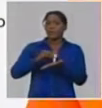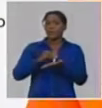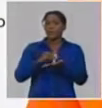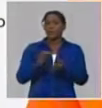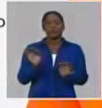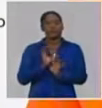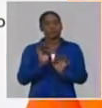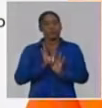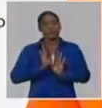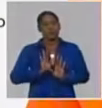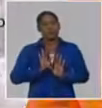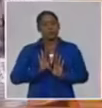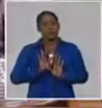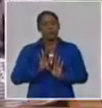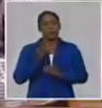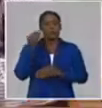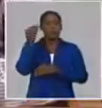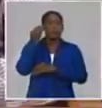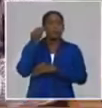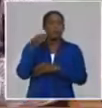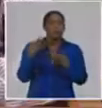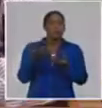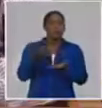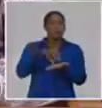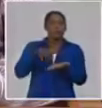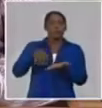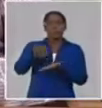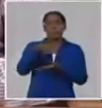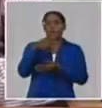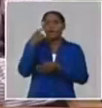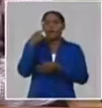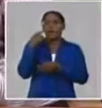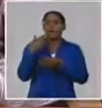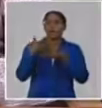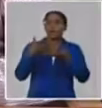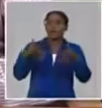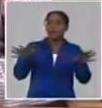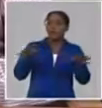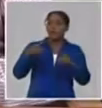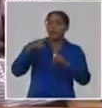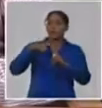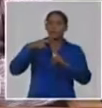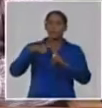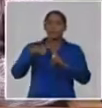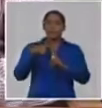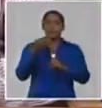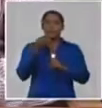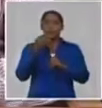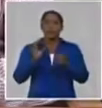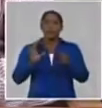estamos decidiendo, partiendo del espacio que tenga las condiciones técnicas, de conectividad.